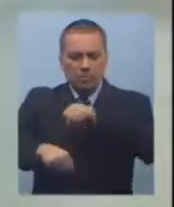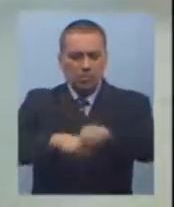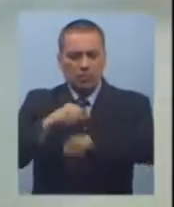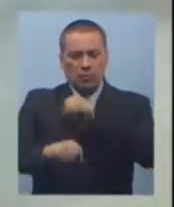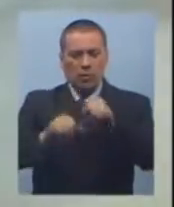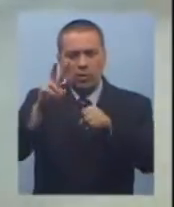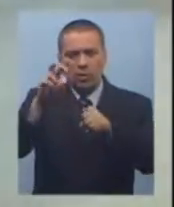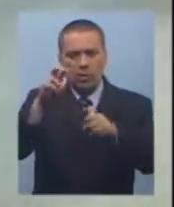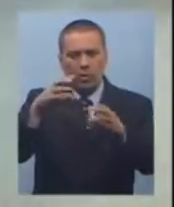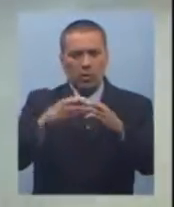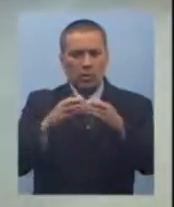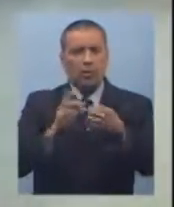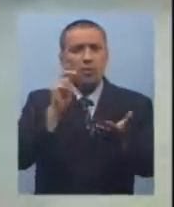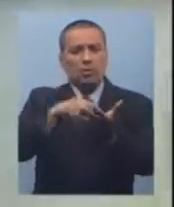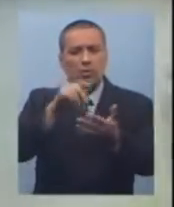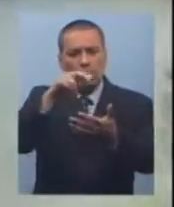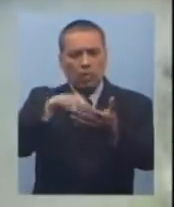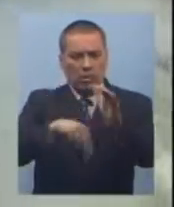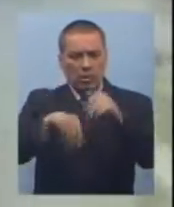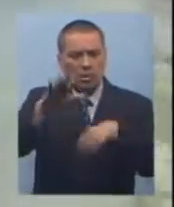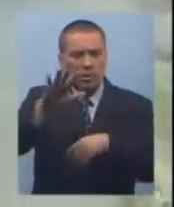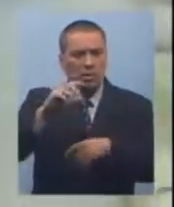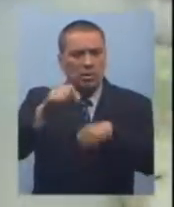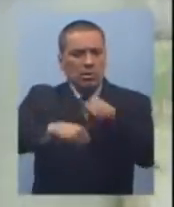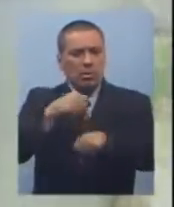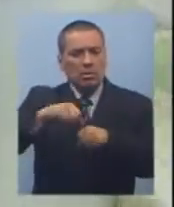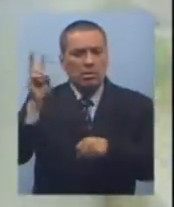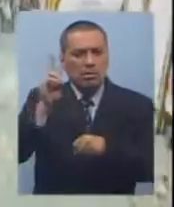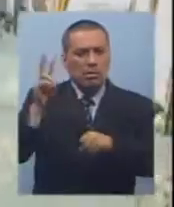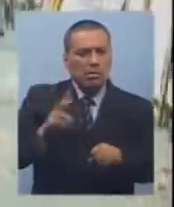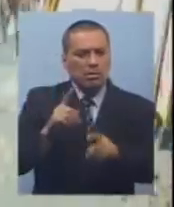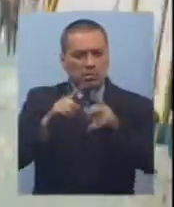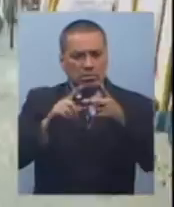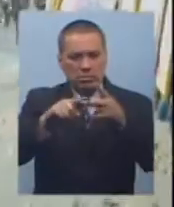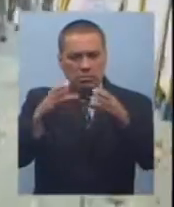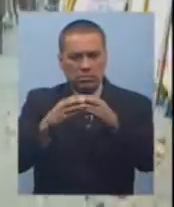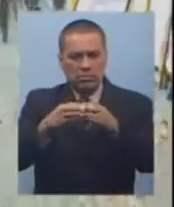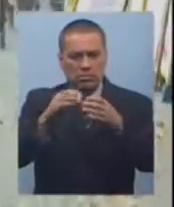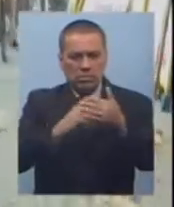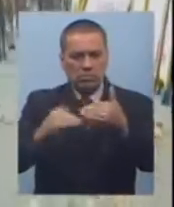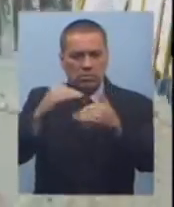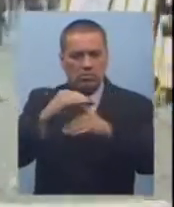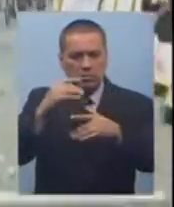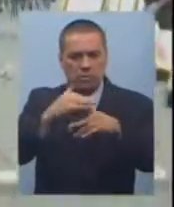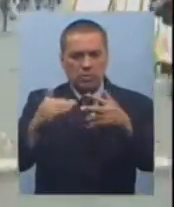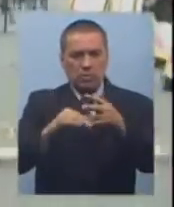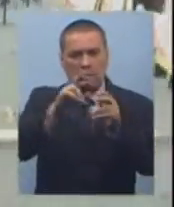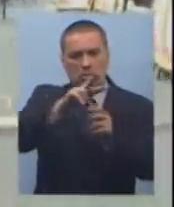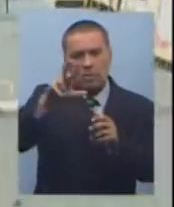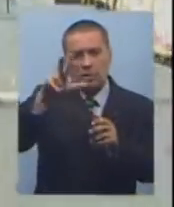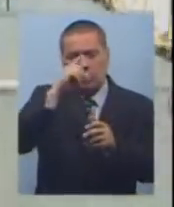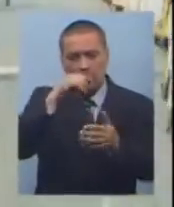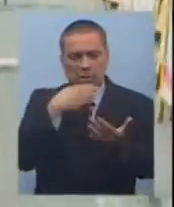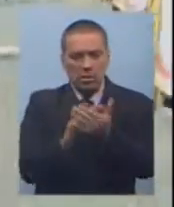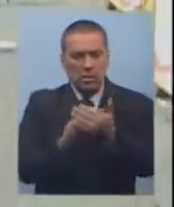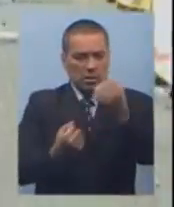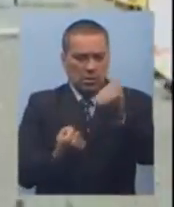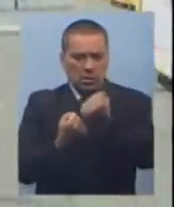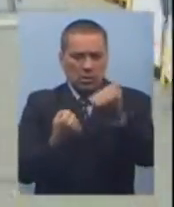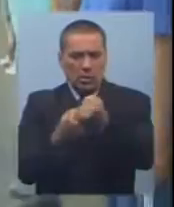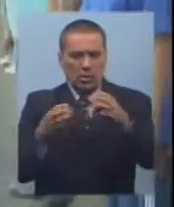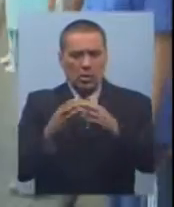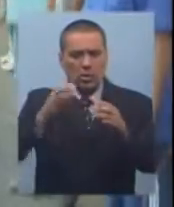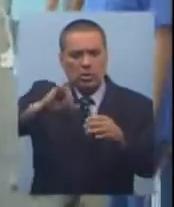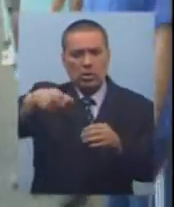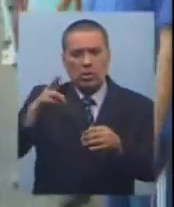Un nuevo equipo se presentará en este 2015 en el ciclismo venezolano con dos planteles, uno élite y el otro sub-23, gracias al patrocinio del